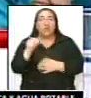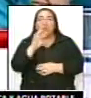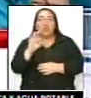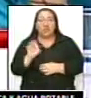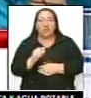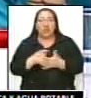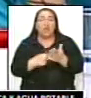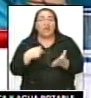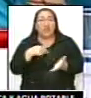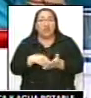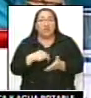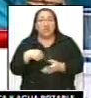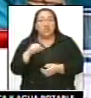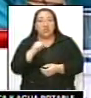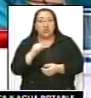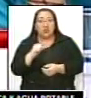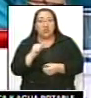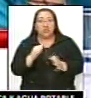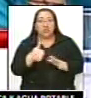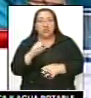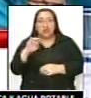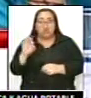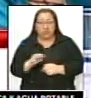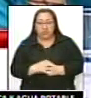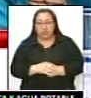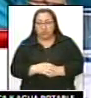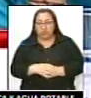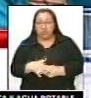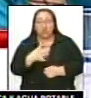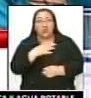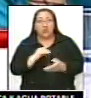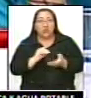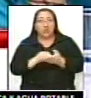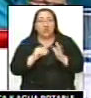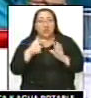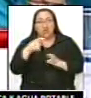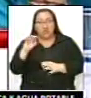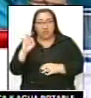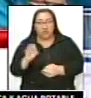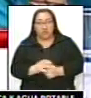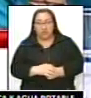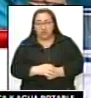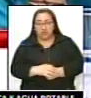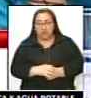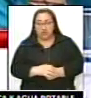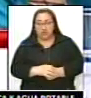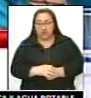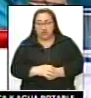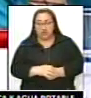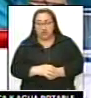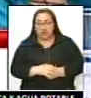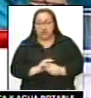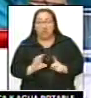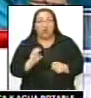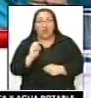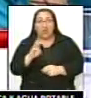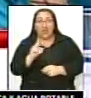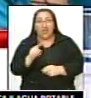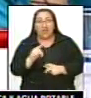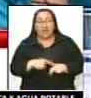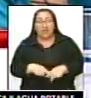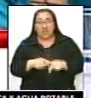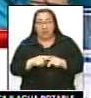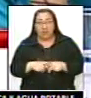aún tenemos en soles, que está en 60%, nos gustaría llevarla a un 70%. Sin embargo, reitero, eso